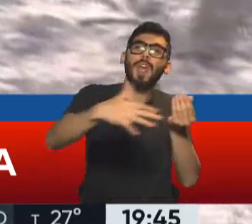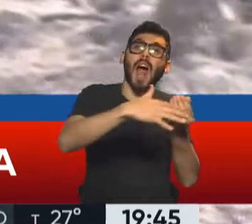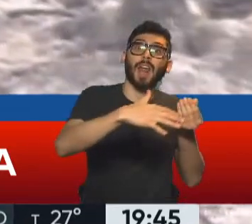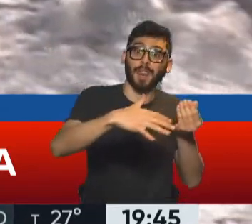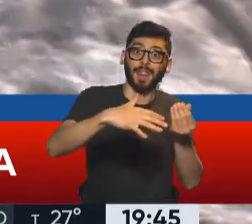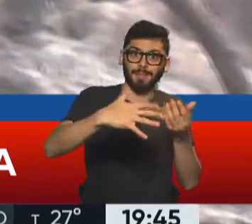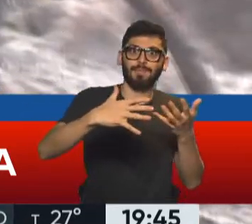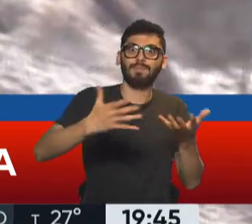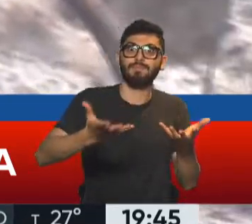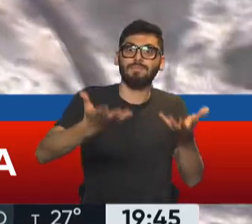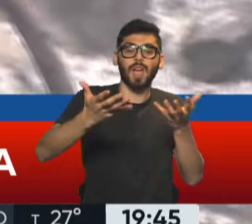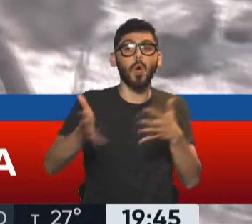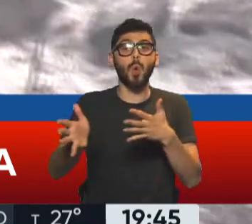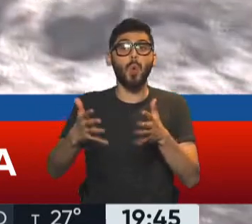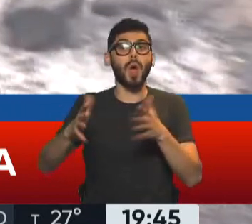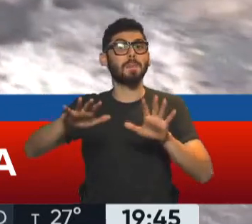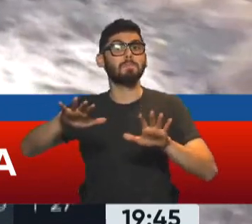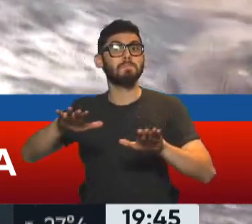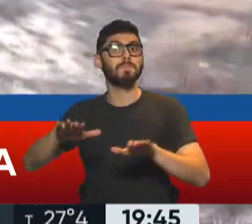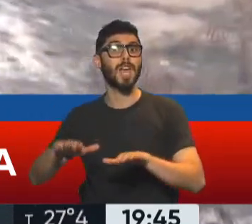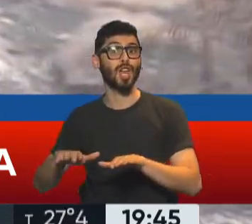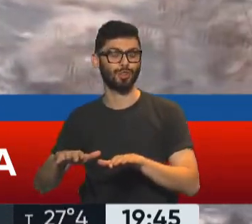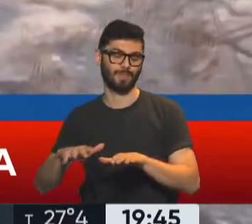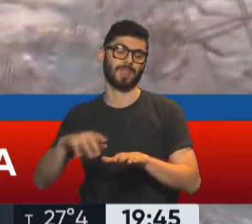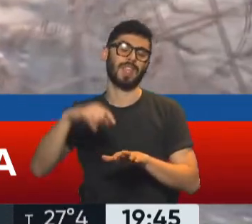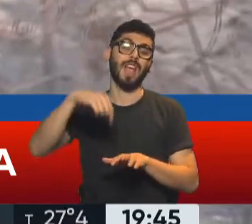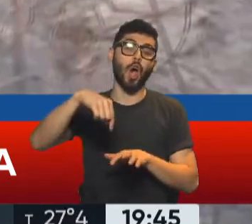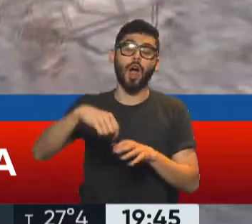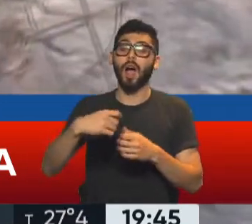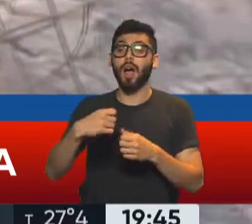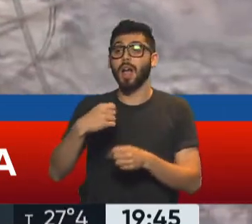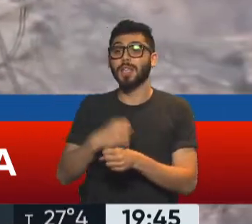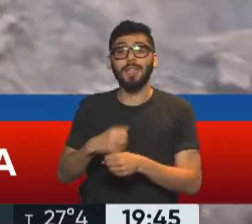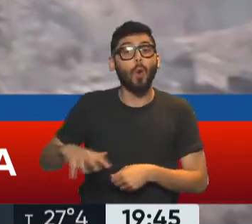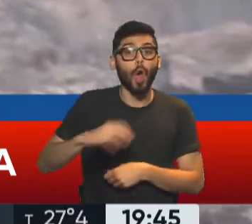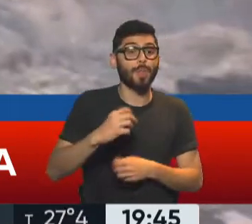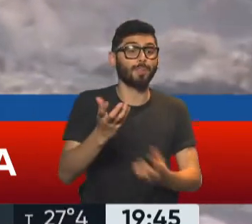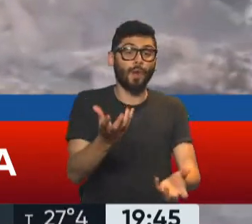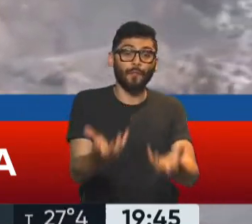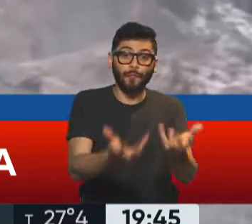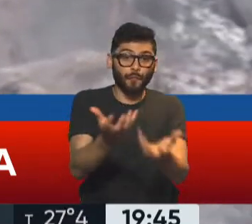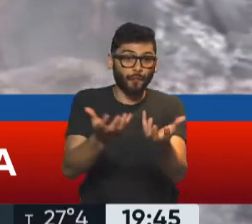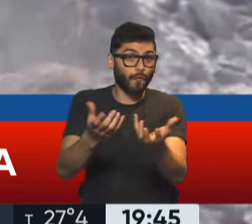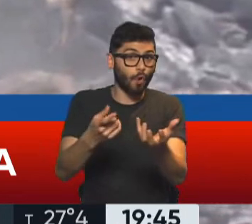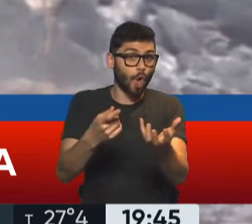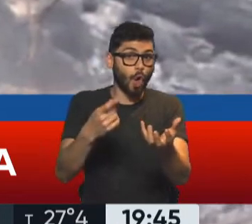viento y los trabajos que están haciendo en estos momentos son de todos esos fuegos que tienen sobre el